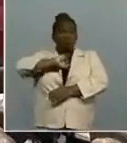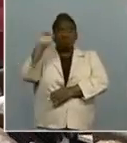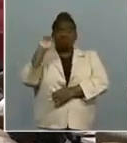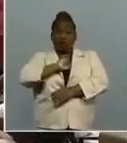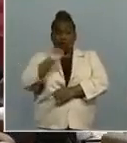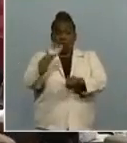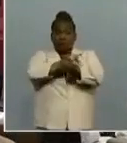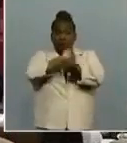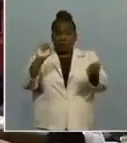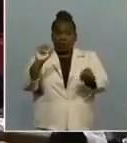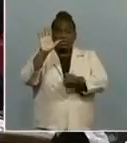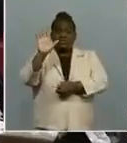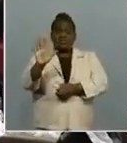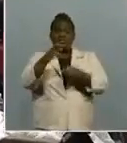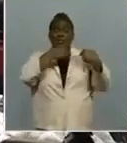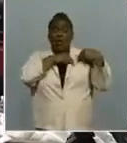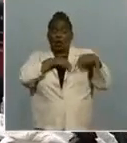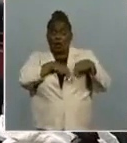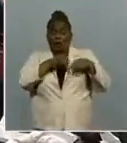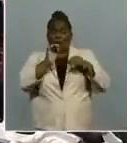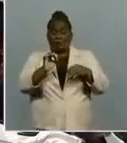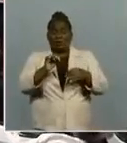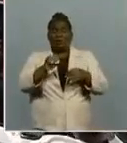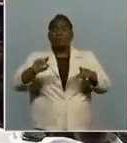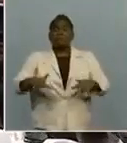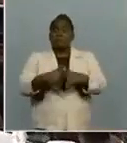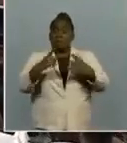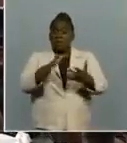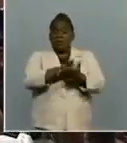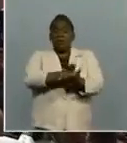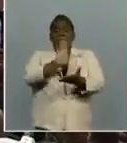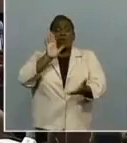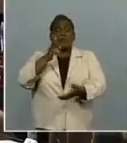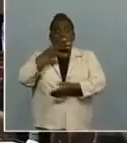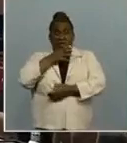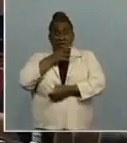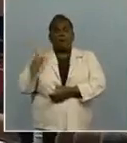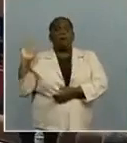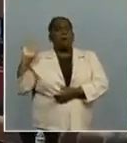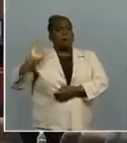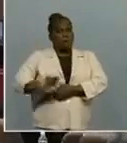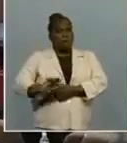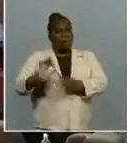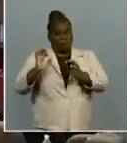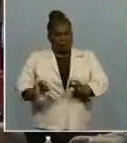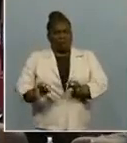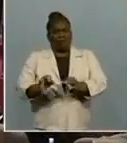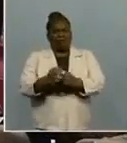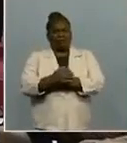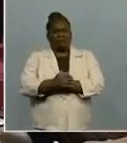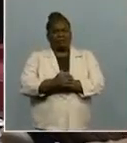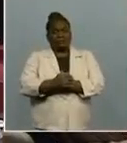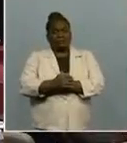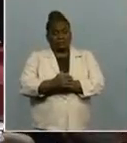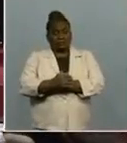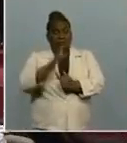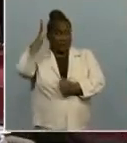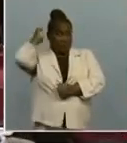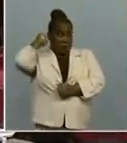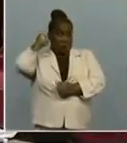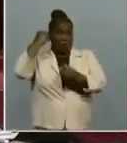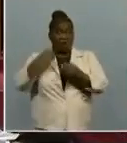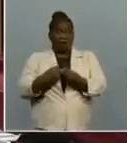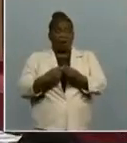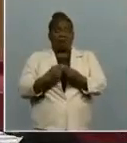nuestros cinco héroes cumpliéndose así la promesa de fidel de que volverían asignado con su